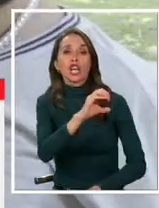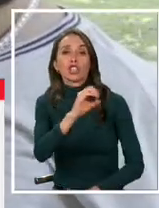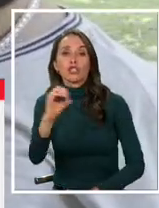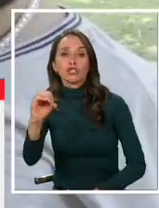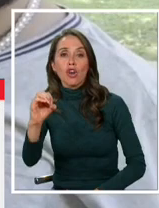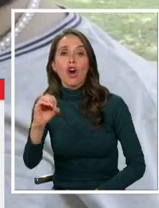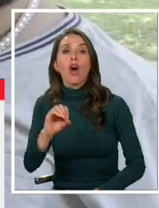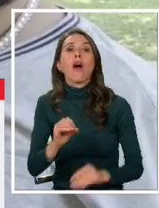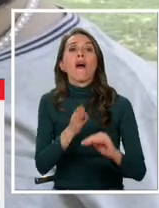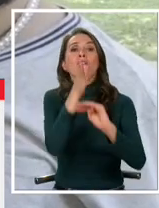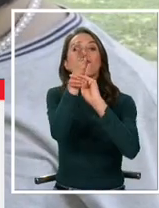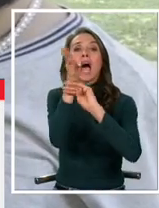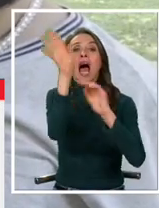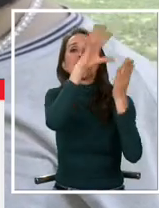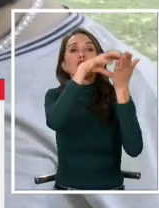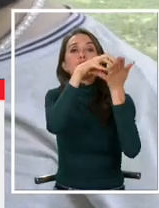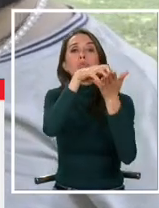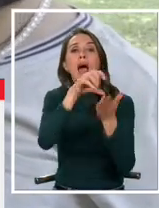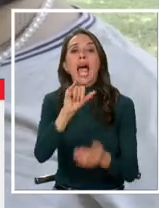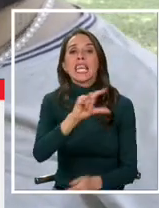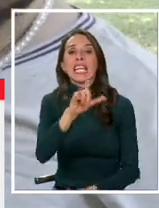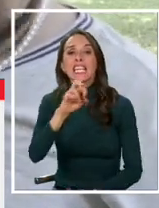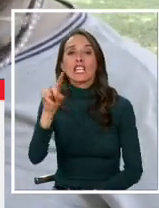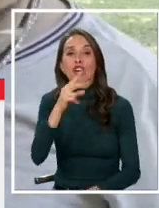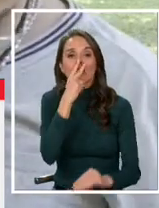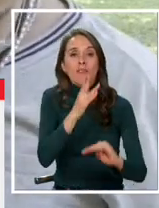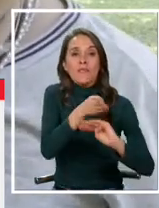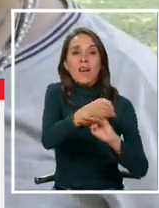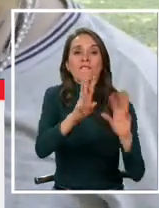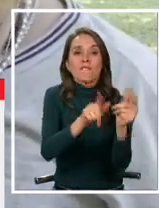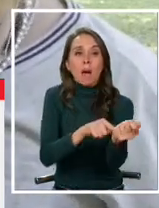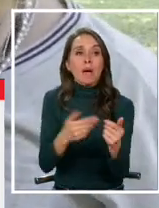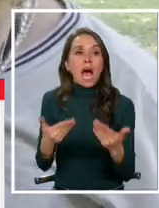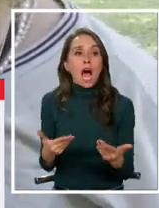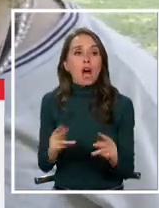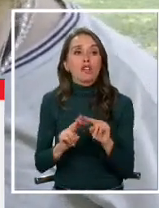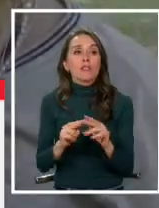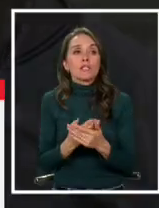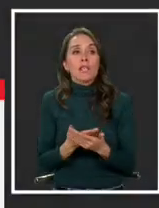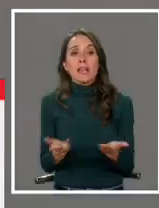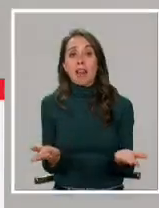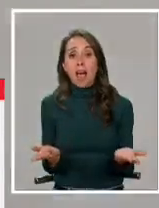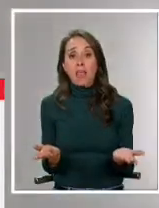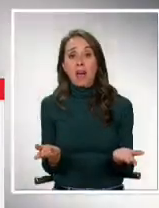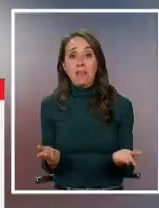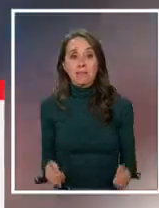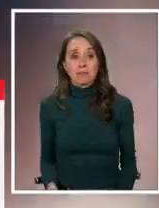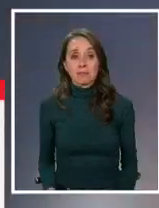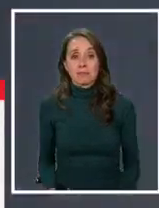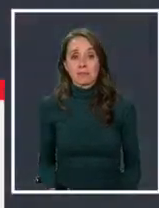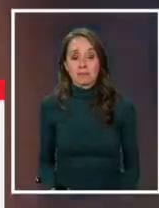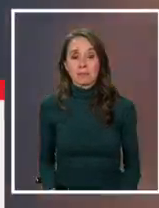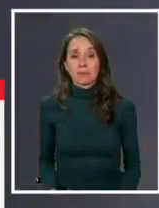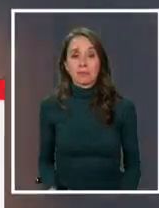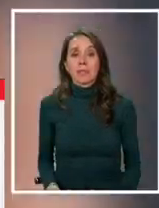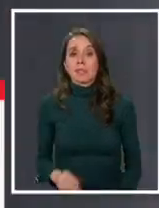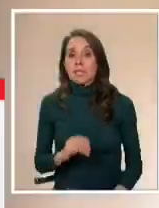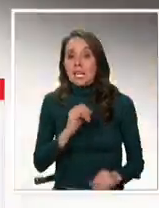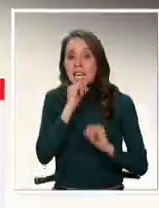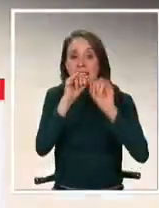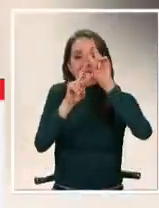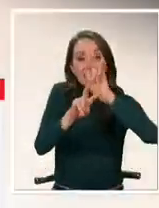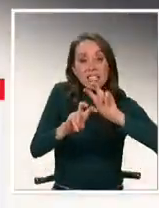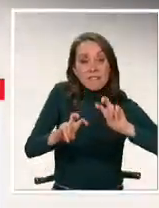quizás a Illinois para visitar a nuestra familia obviamente ahora no haremos nada de eso los primeros informes